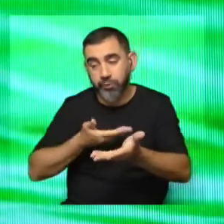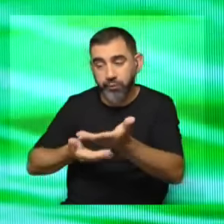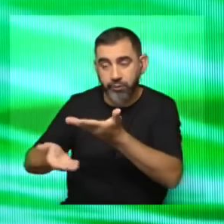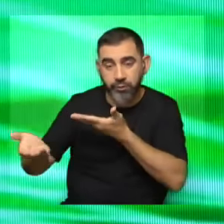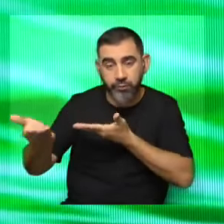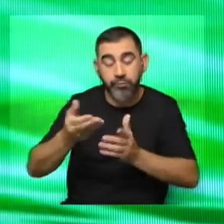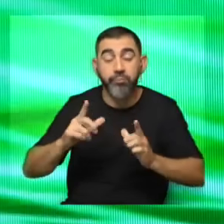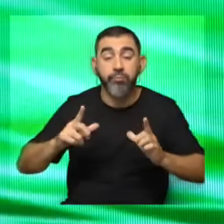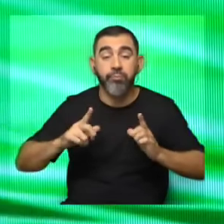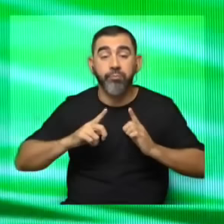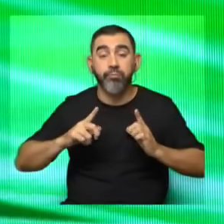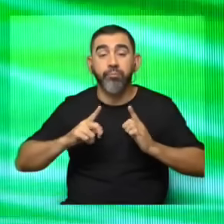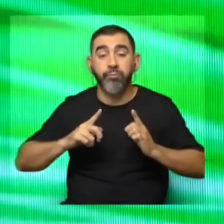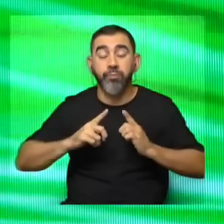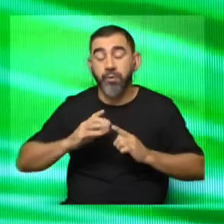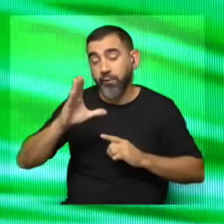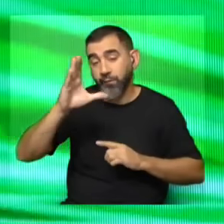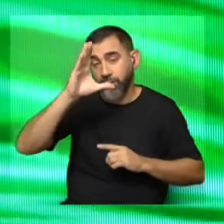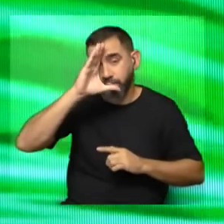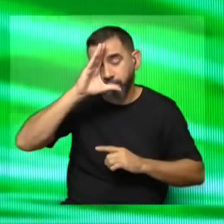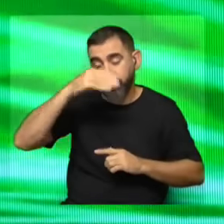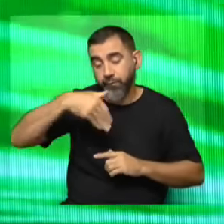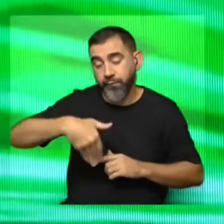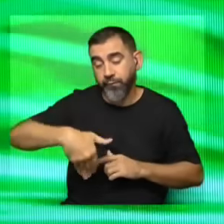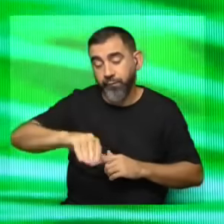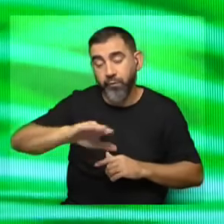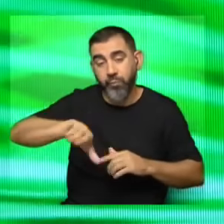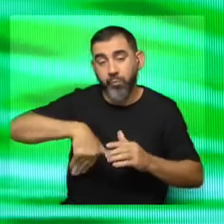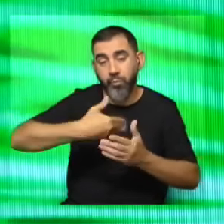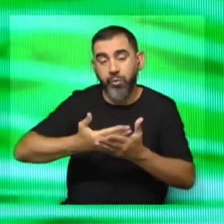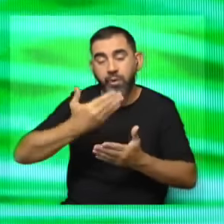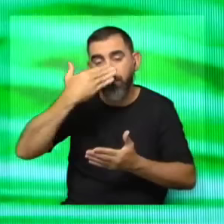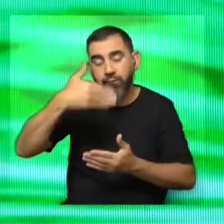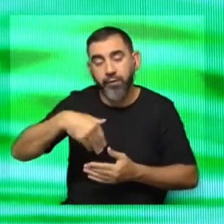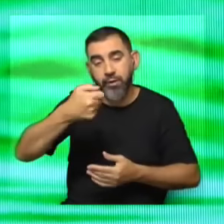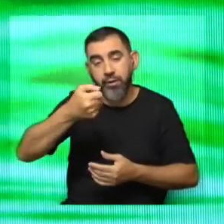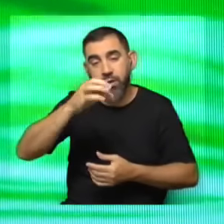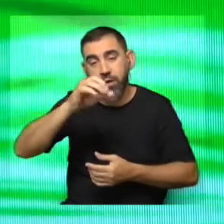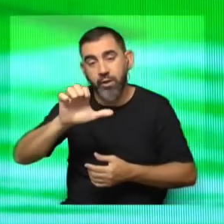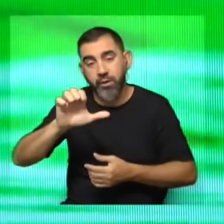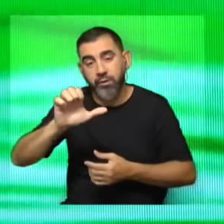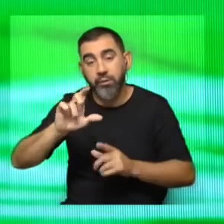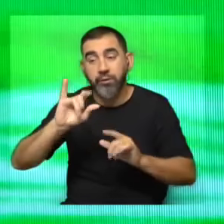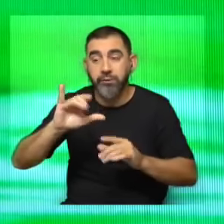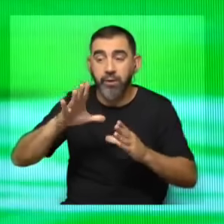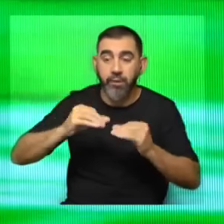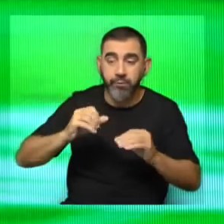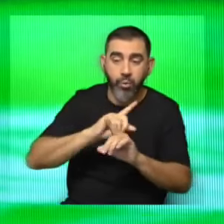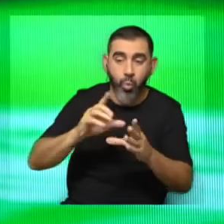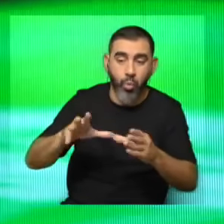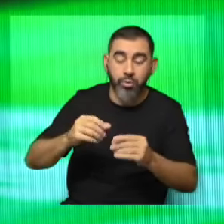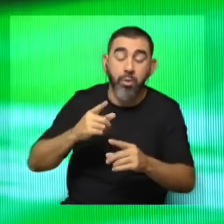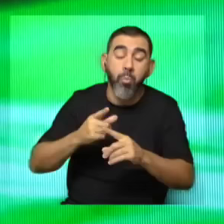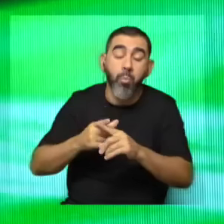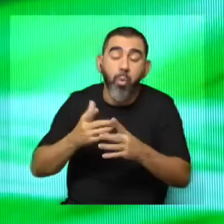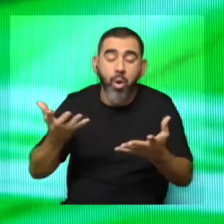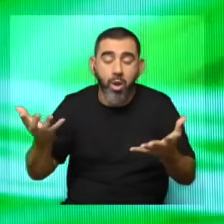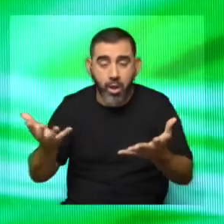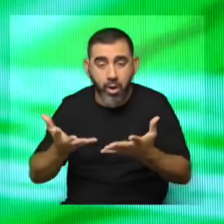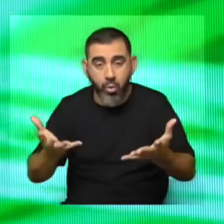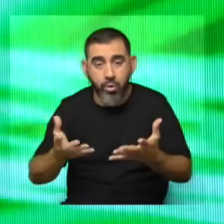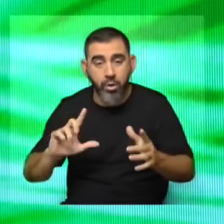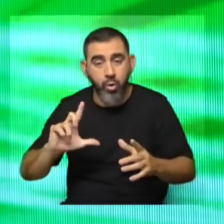Bueno hay que esperar ahora en febrero los primeros días la propuesta definitiva de hae y ver nuestra aceptación por el momento te diría